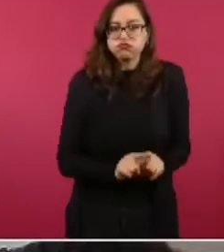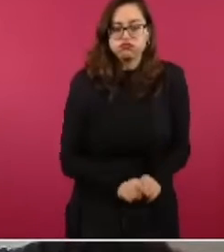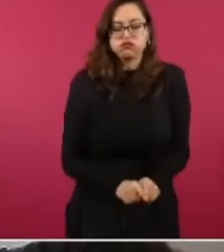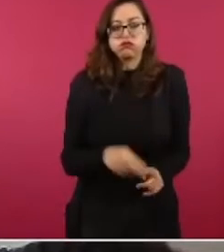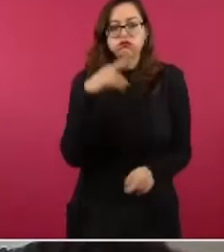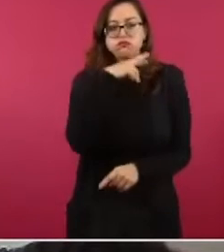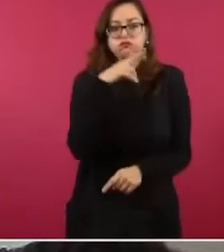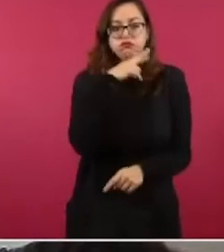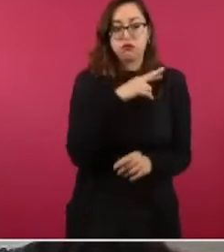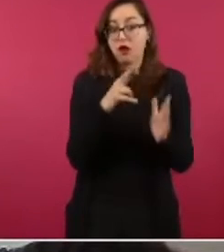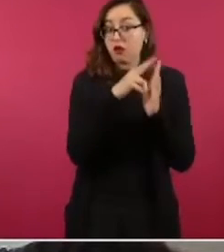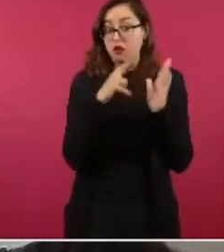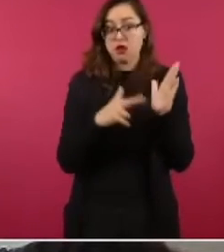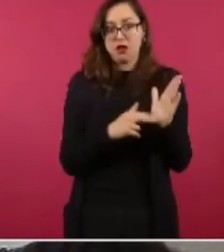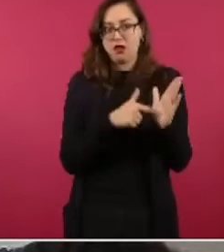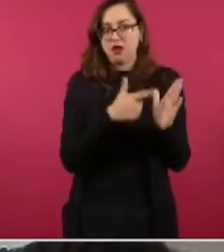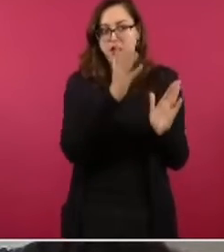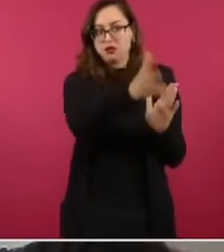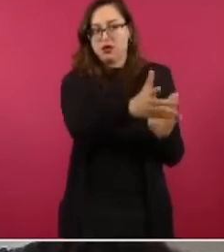Esas son las reglas.